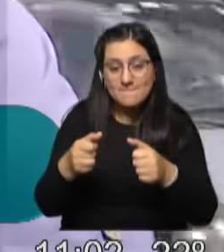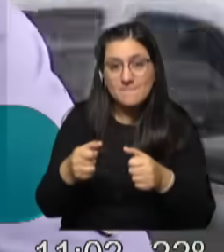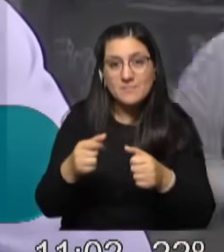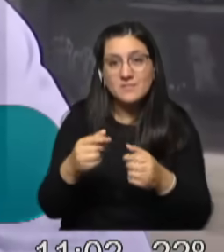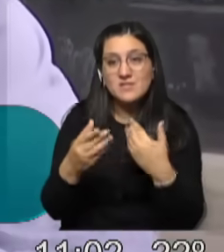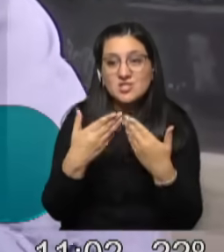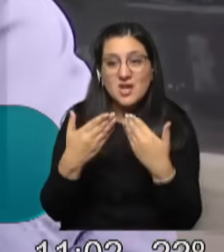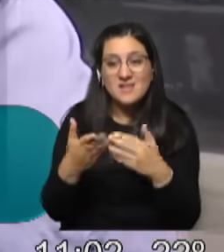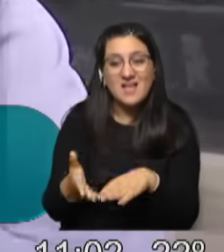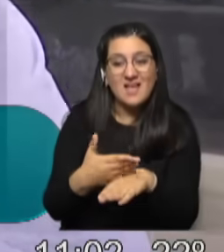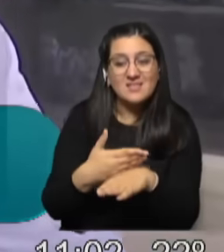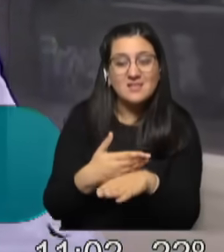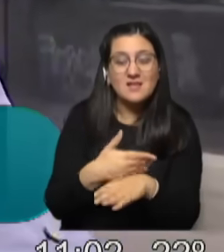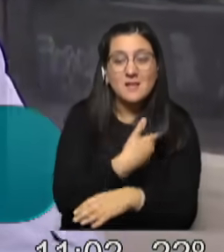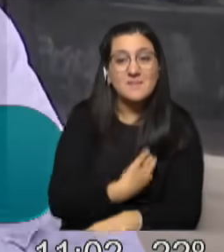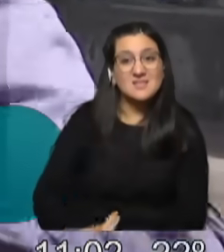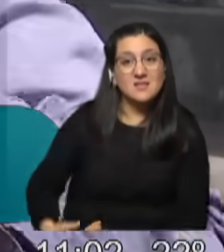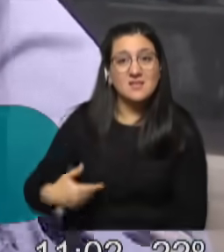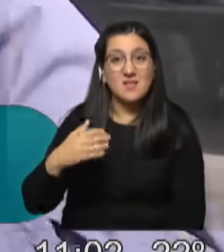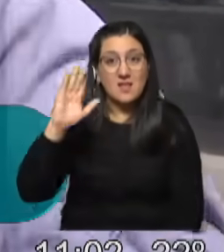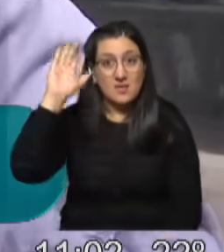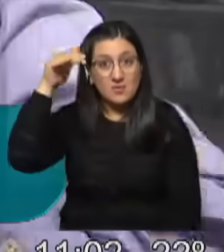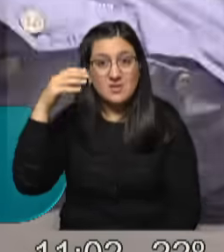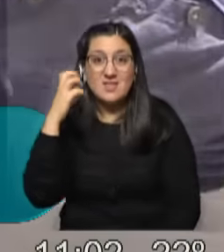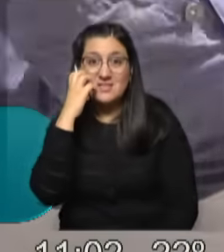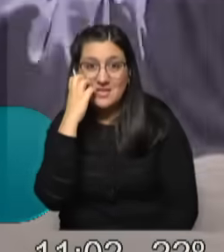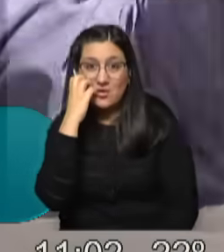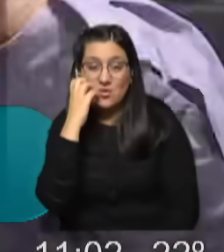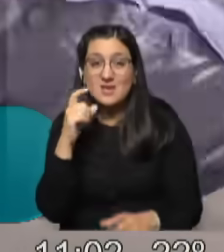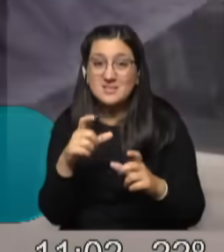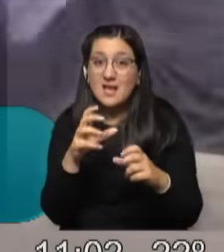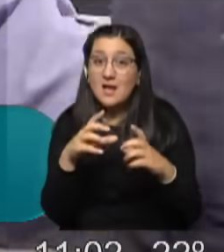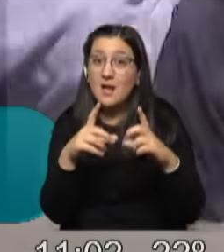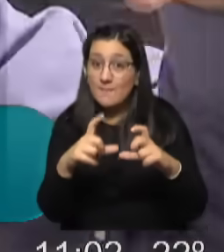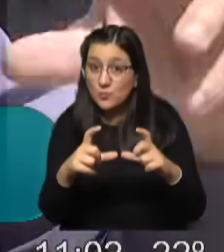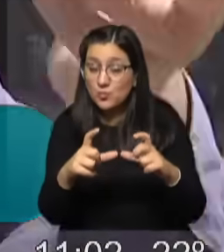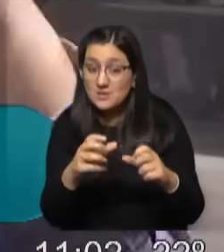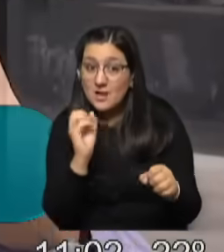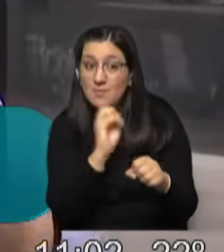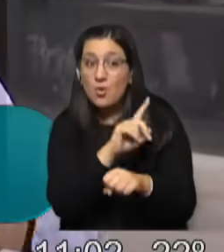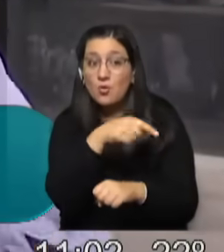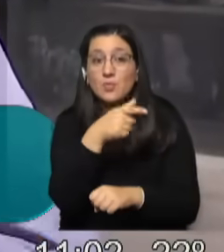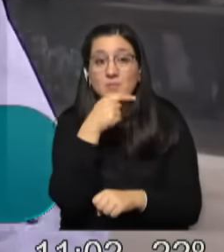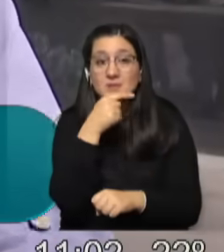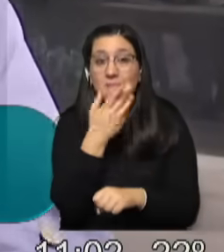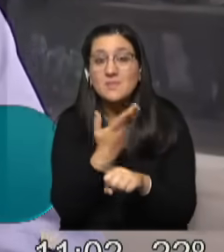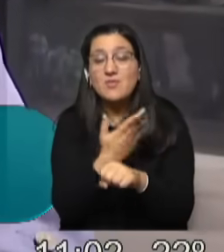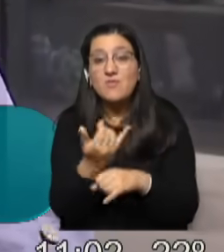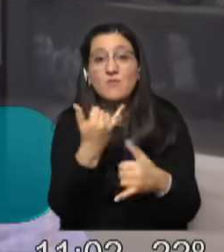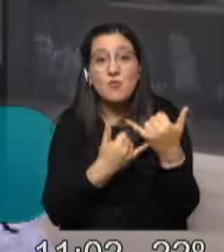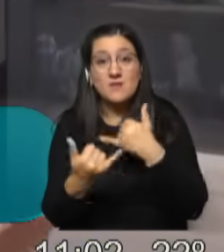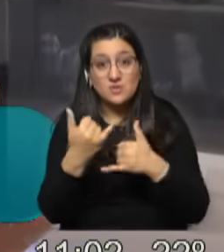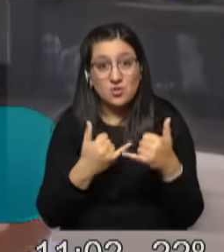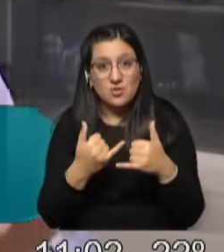que se dieron entre el presidente y Astesiano, que Astesiano esas capturas se las mandó a otros policías pidiendo la información en nombre del